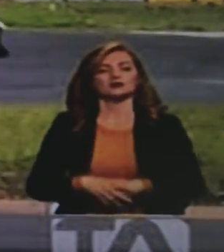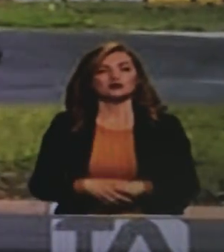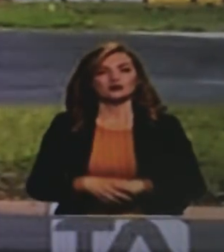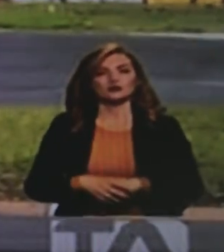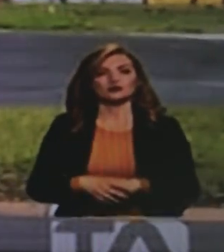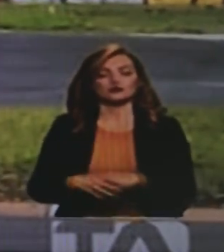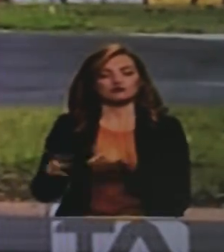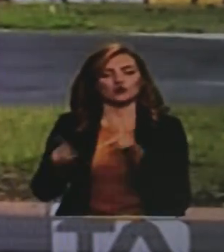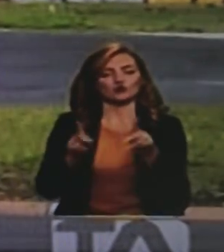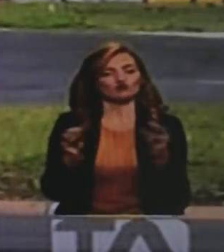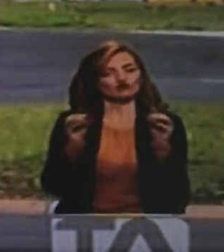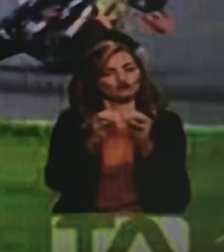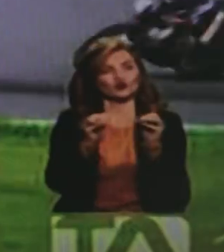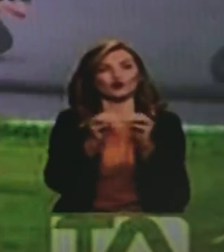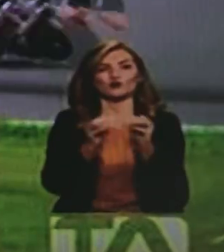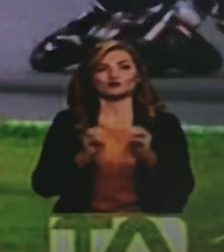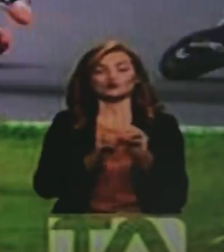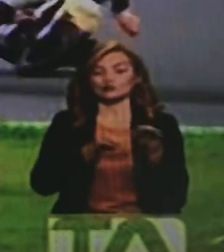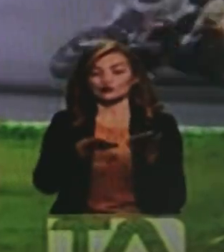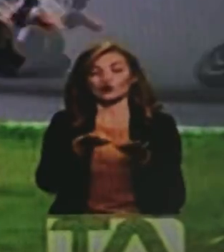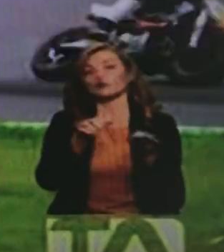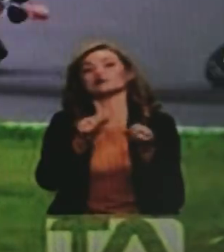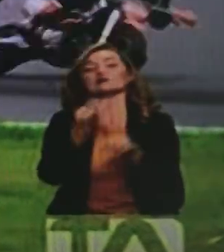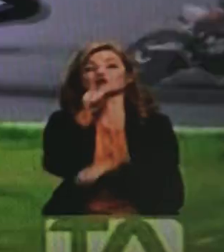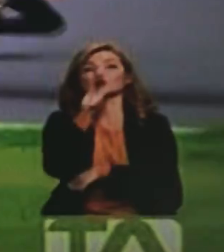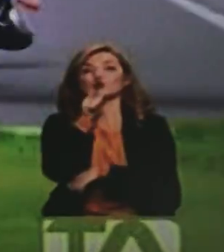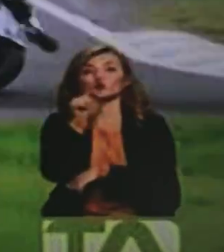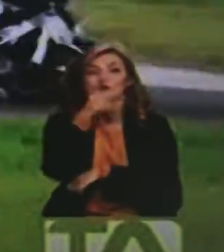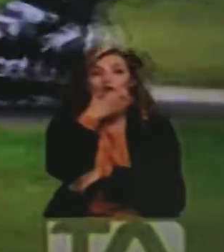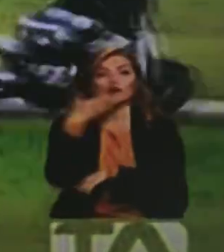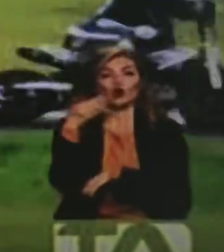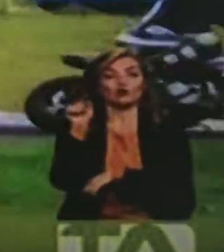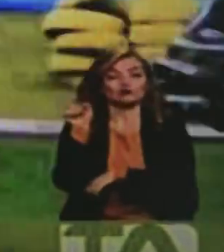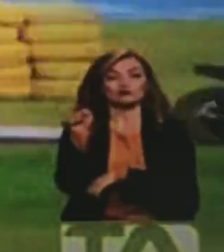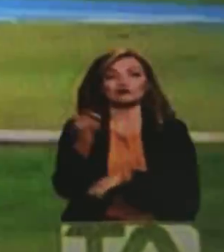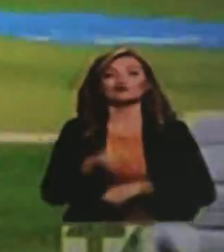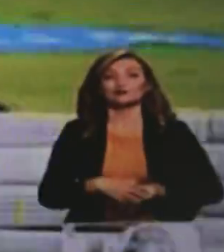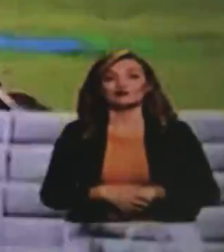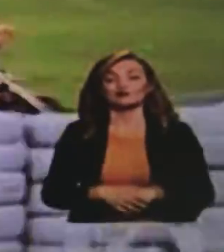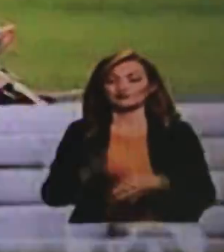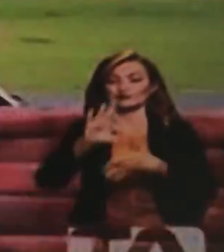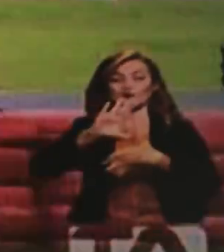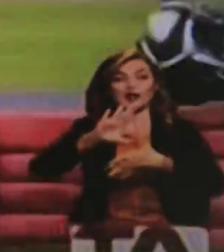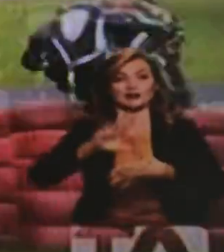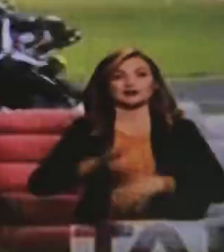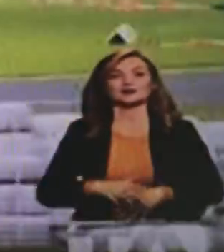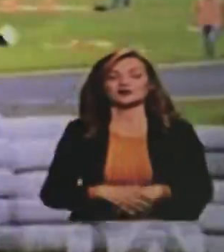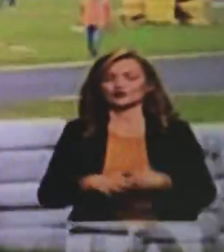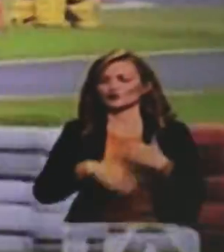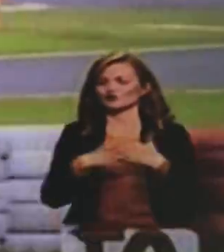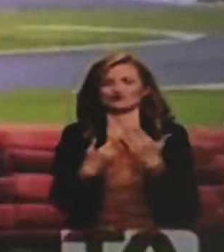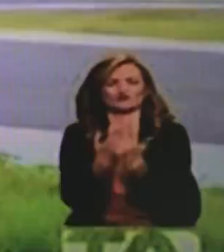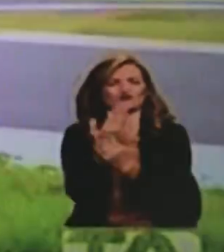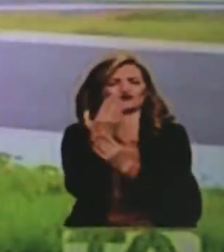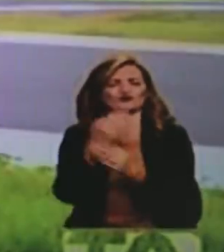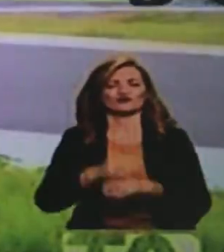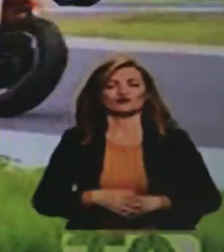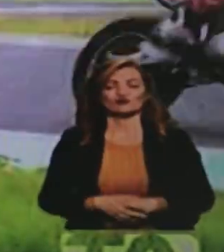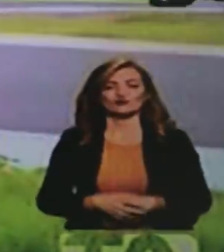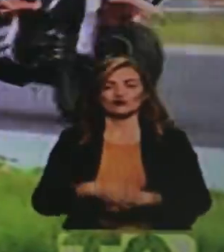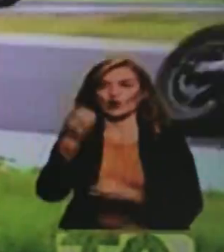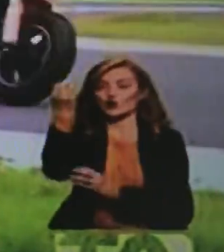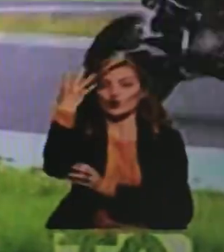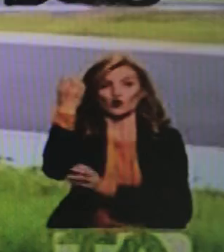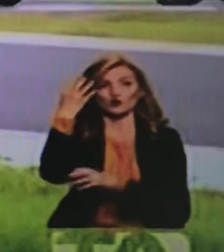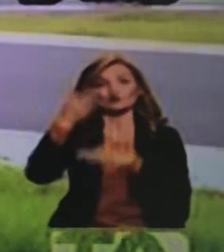caso, estamos preparándonos más. Aparte, en el cartódromo Latacuna, que es uno de los mejores cartódromos, digamos, de América, todo nuevo, la